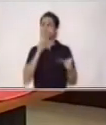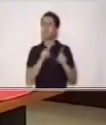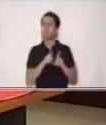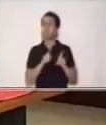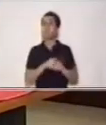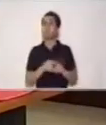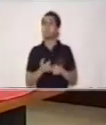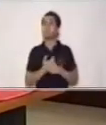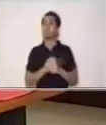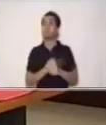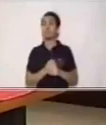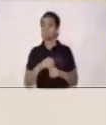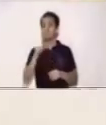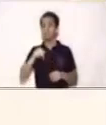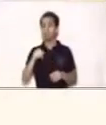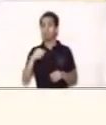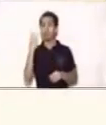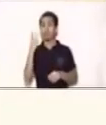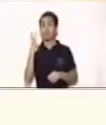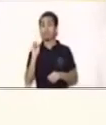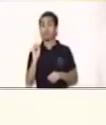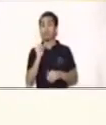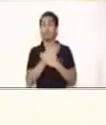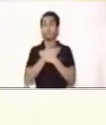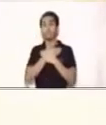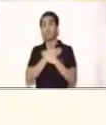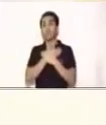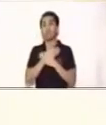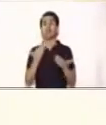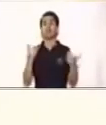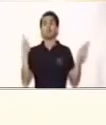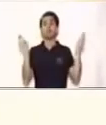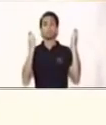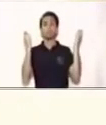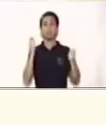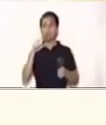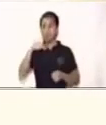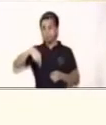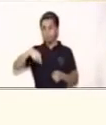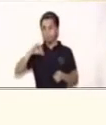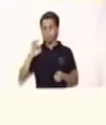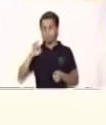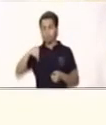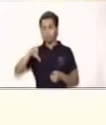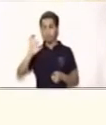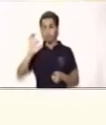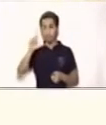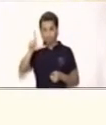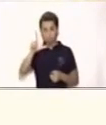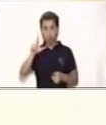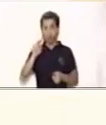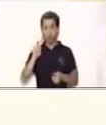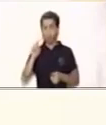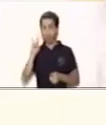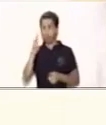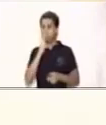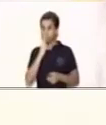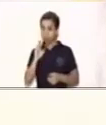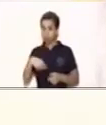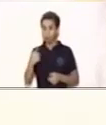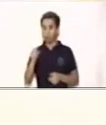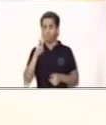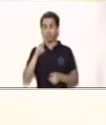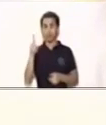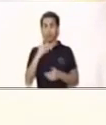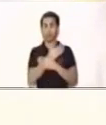30 de mayo celebramos el Día del Popol Vuh y el 31 de mayo celebramos el día o